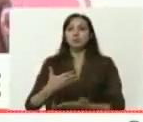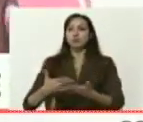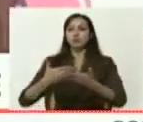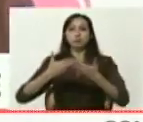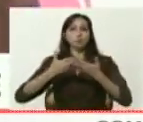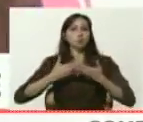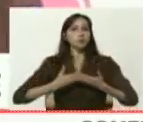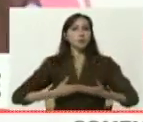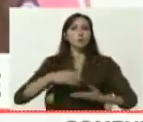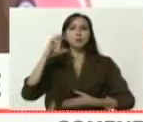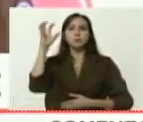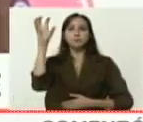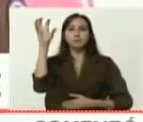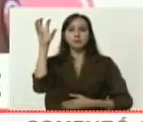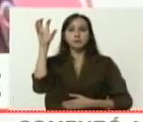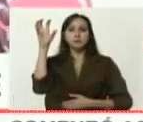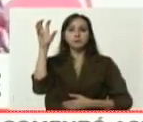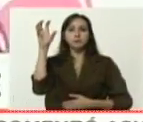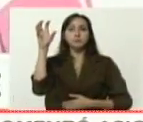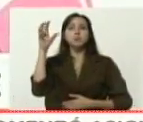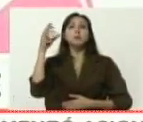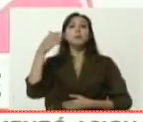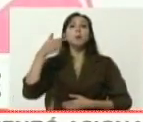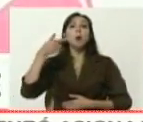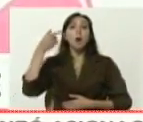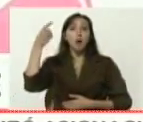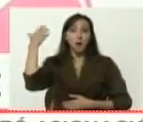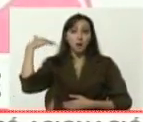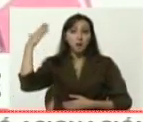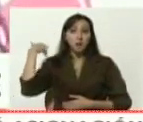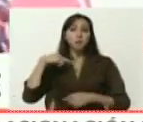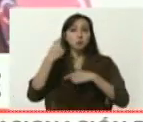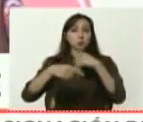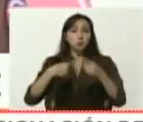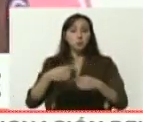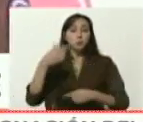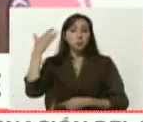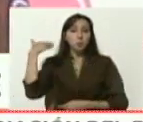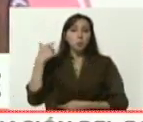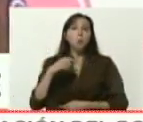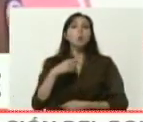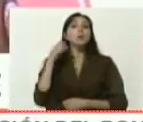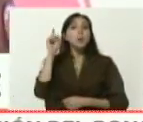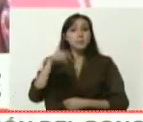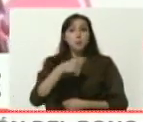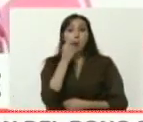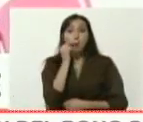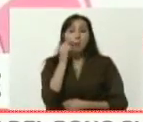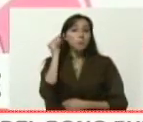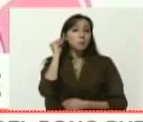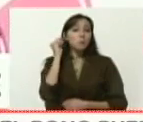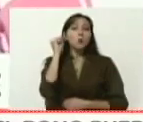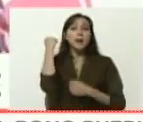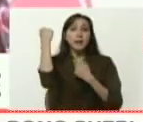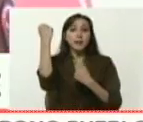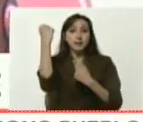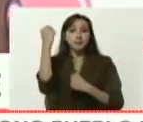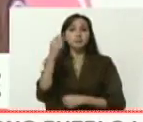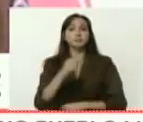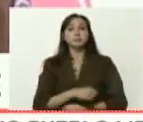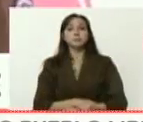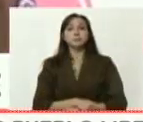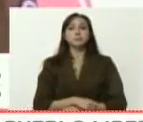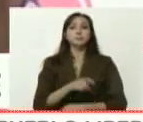patria. Nuestros orígenes son de hombres y mujeres guerreros. De allí que le